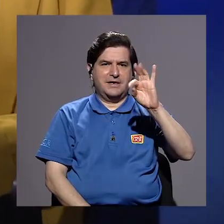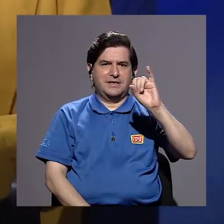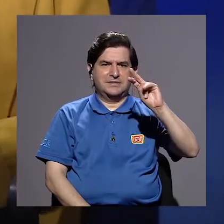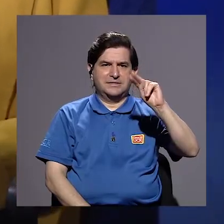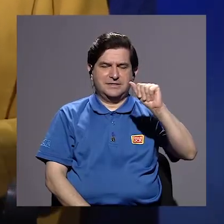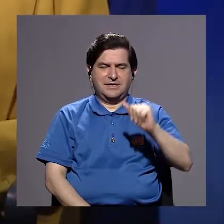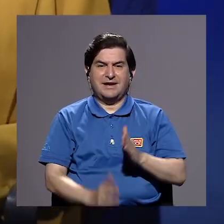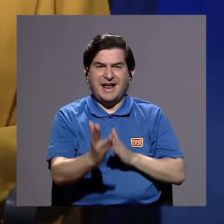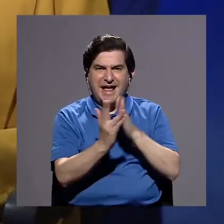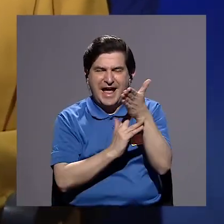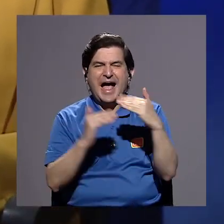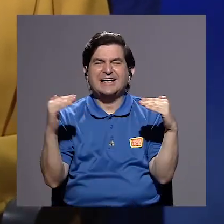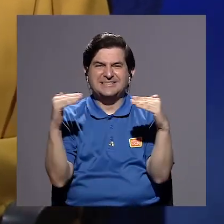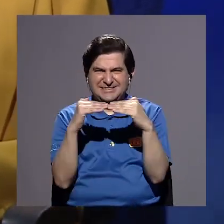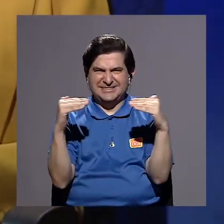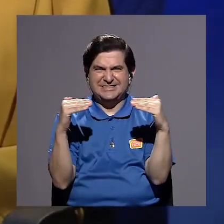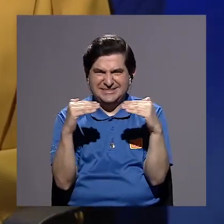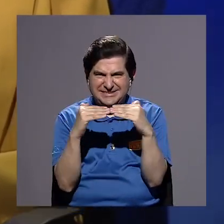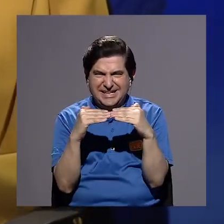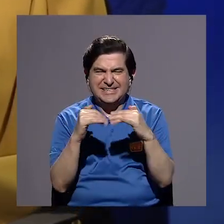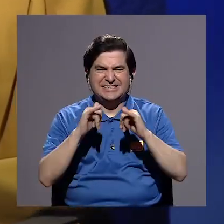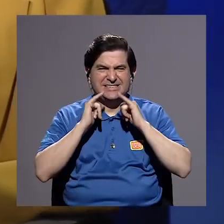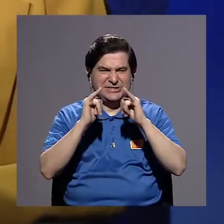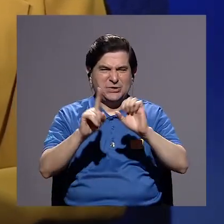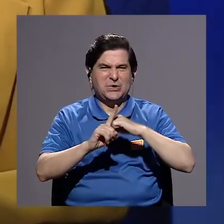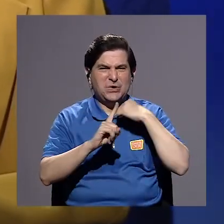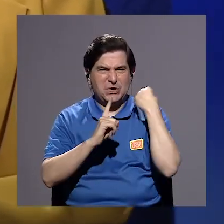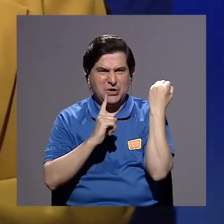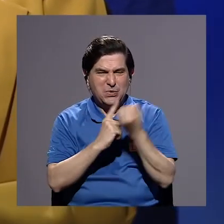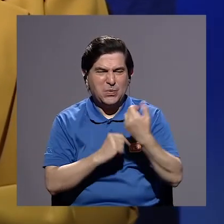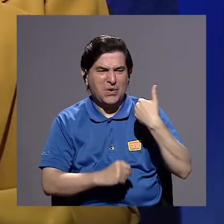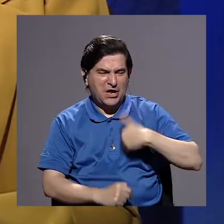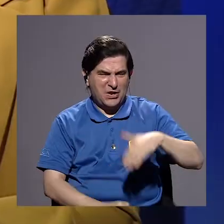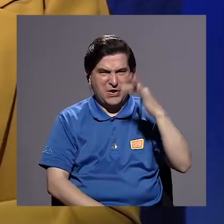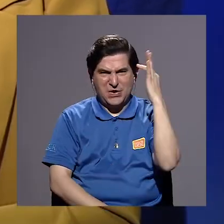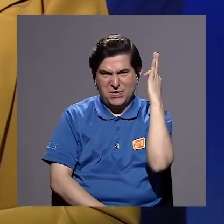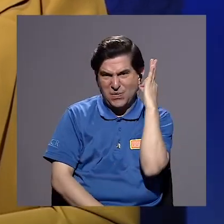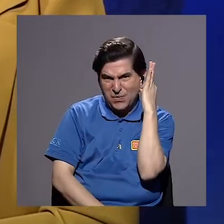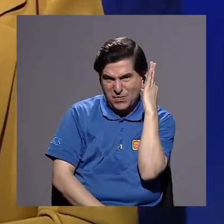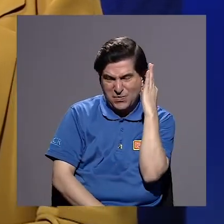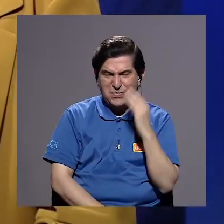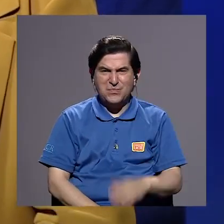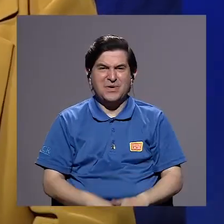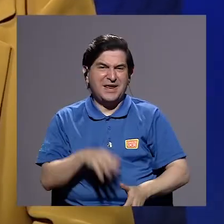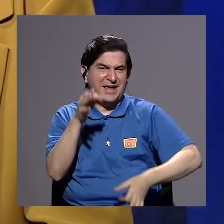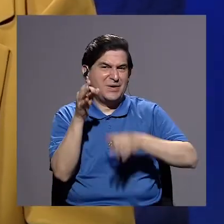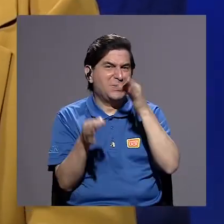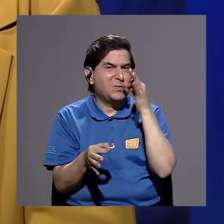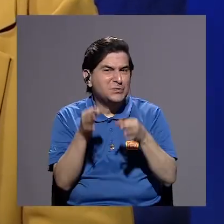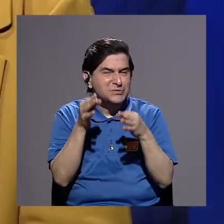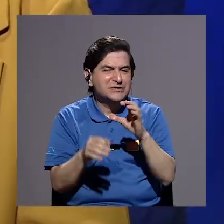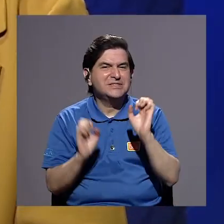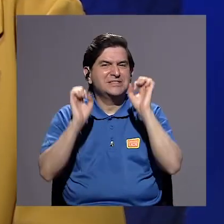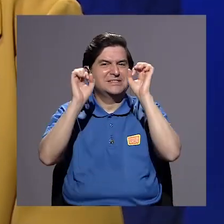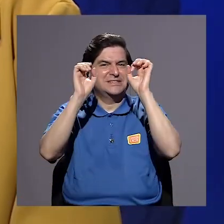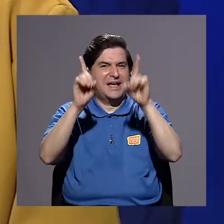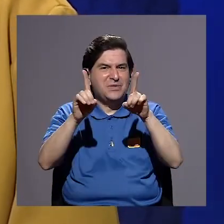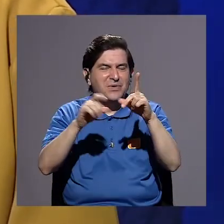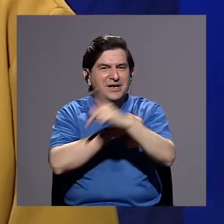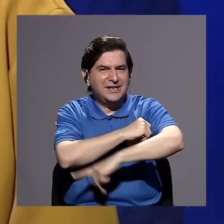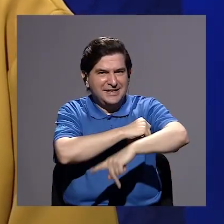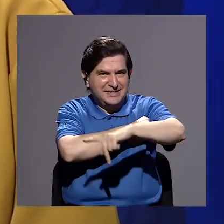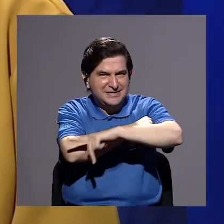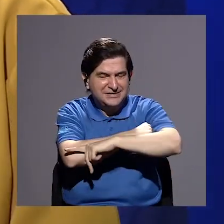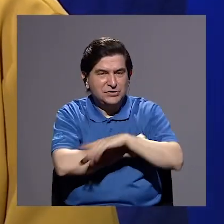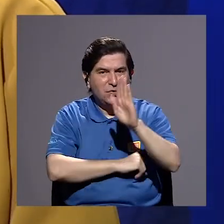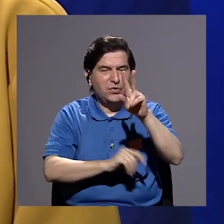¿existe acceso equitativo en igualdad de condiciones para hombres y mujeres a la justicia y a la educación en